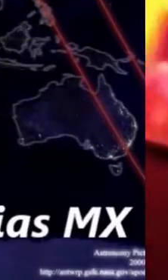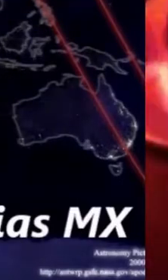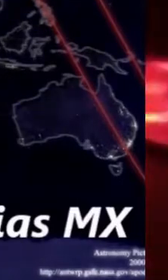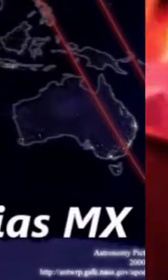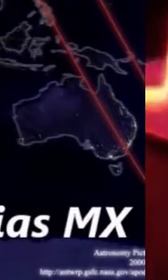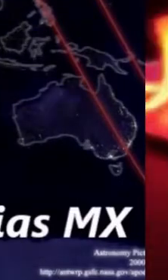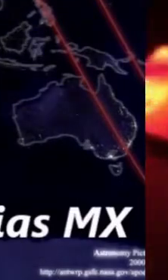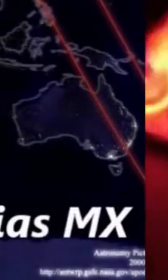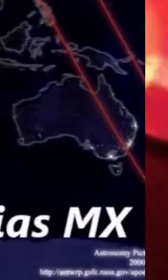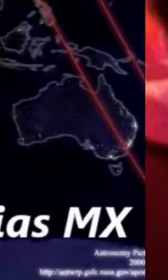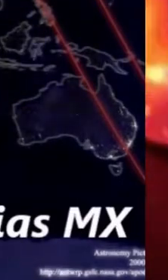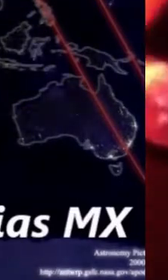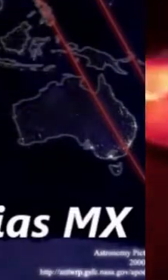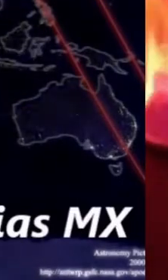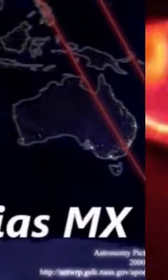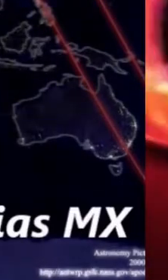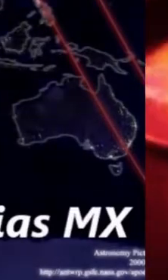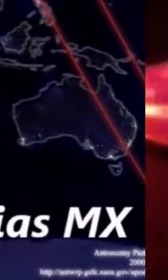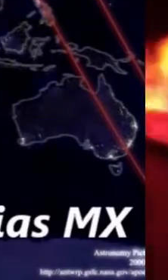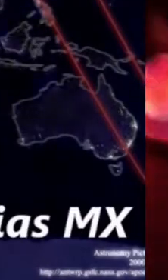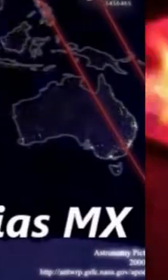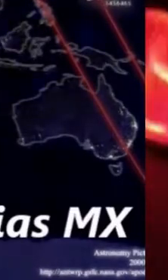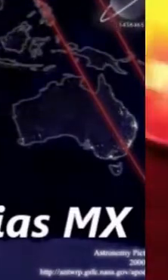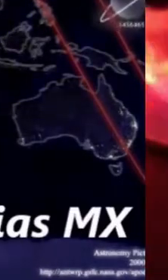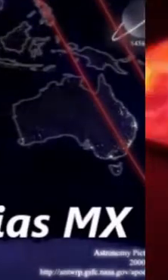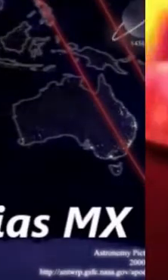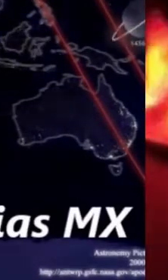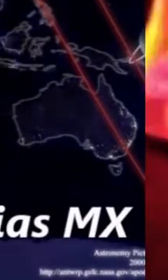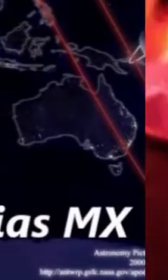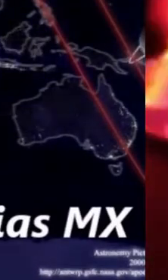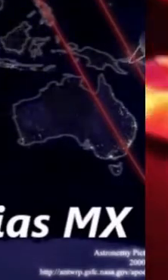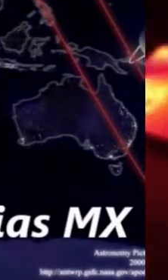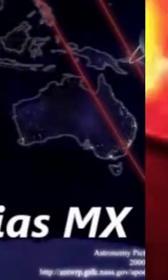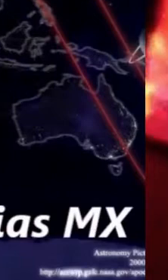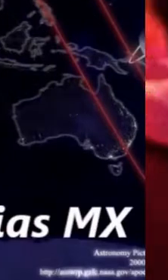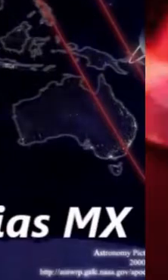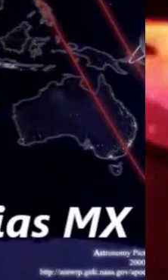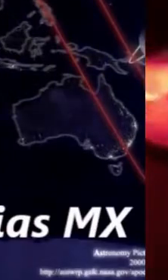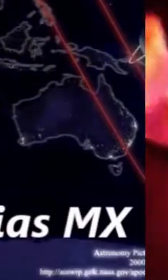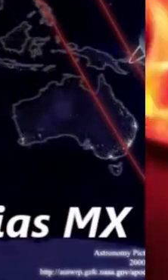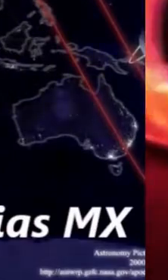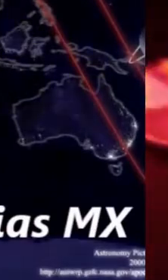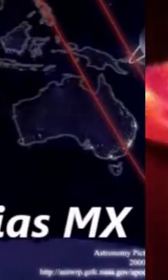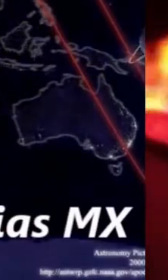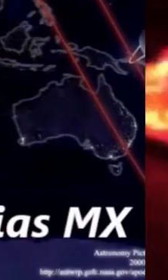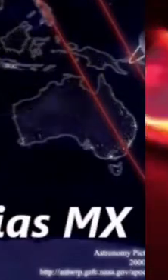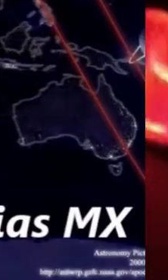Hidalgo Noticias MX, la información en constante movimiento.